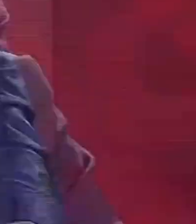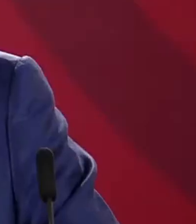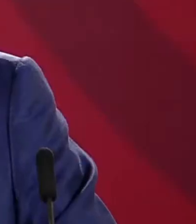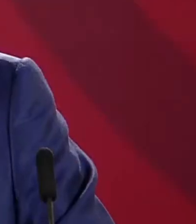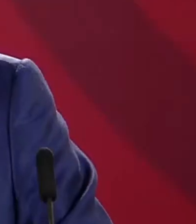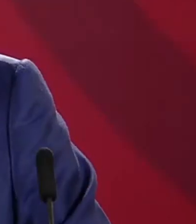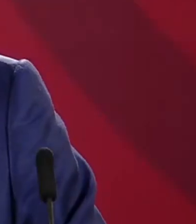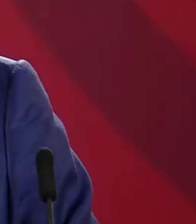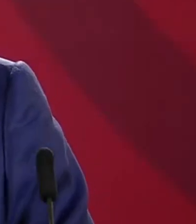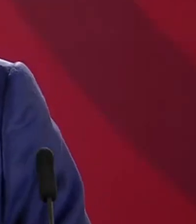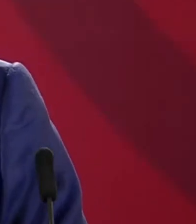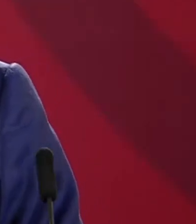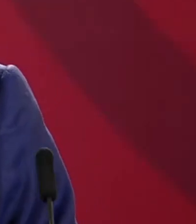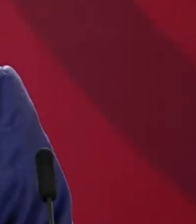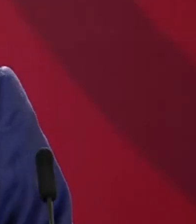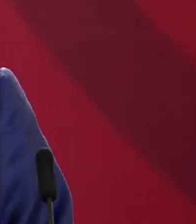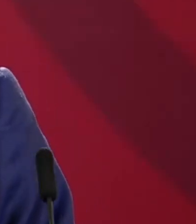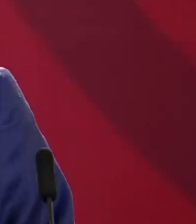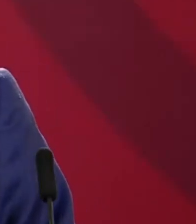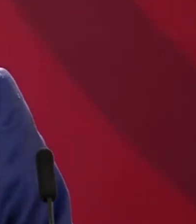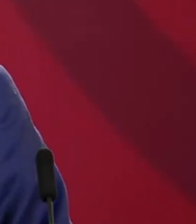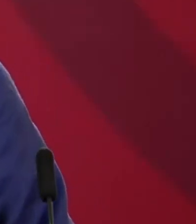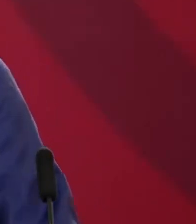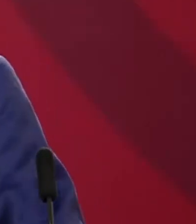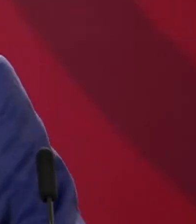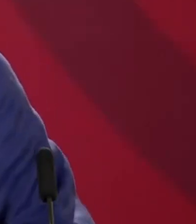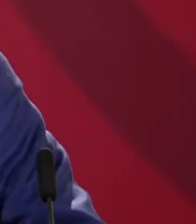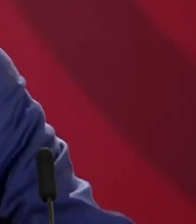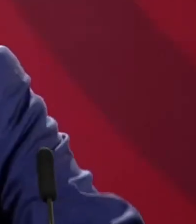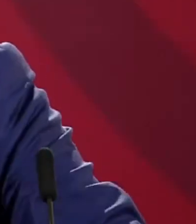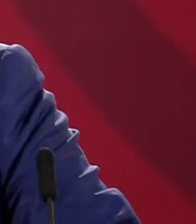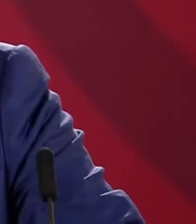buenos resultados y vamos a seguir